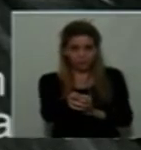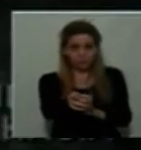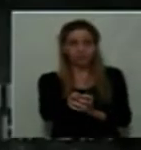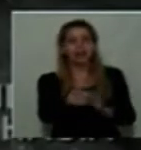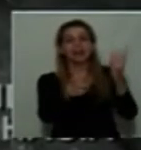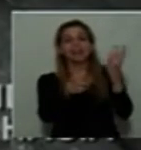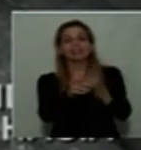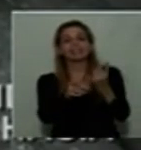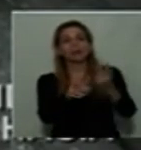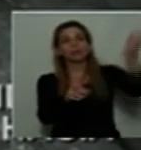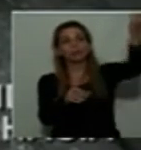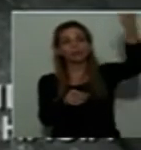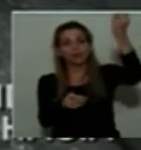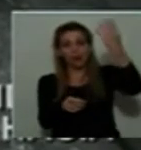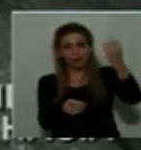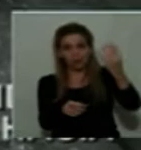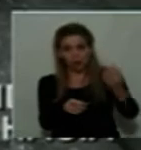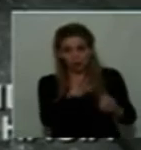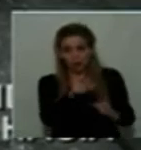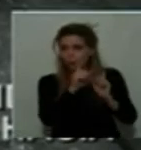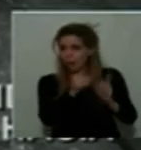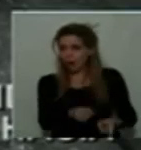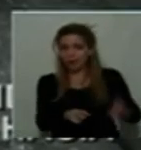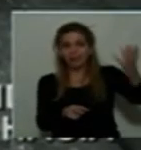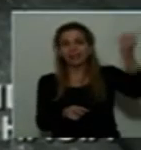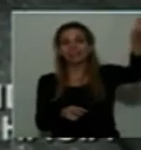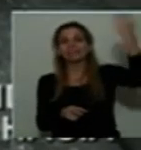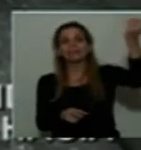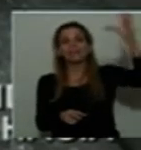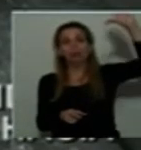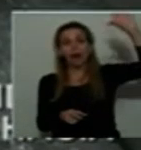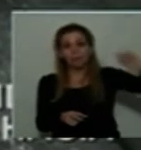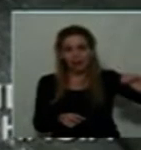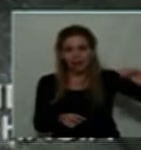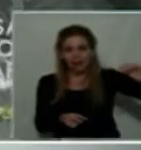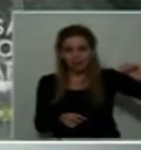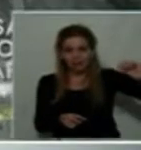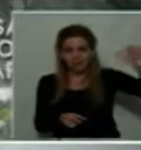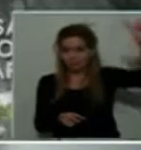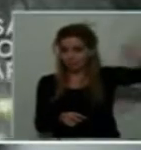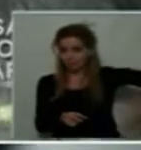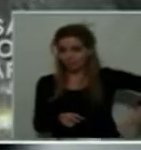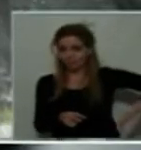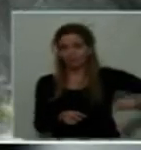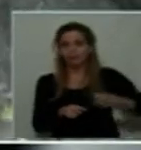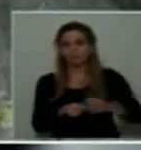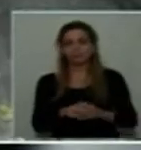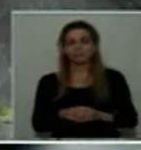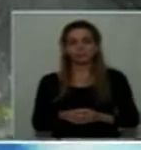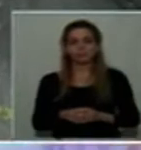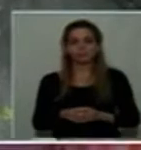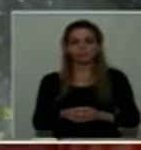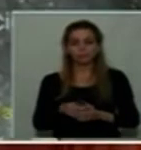semáforo. Estaba apagado, no funcionaba. Al ministro y a todos los que dicen que andan las señales, no andaba. El semáforo estaba